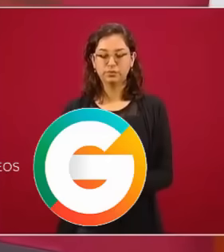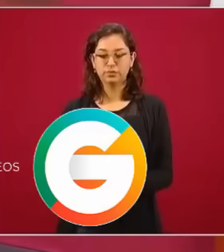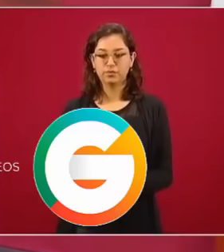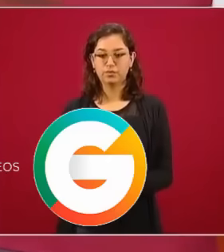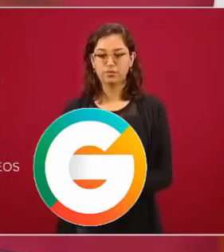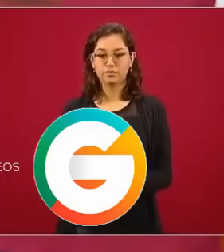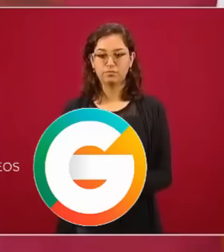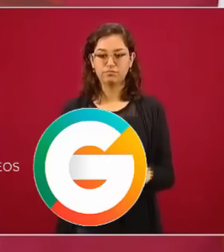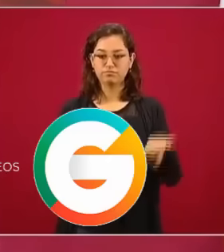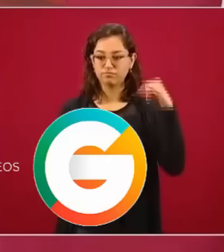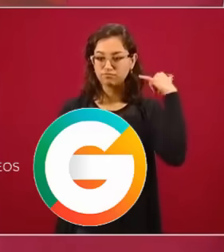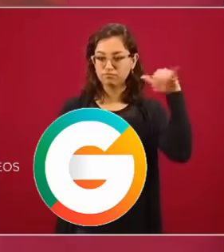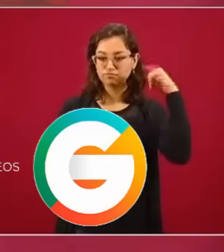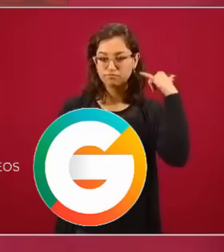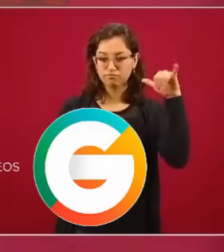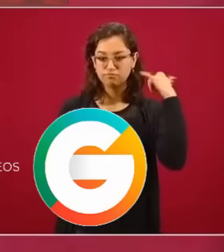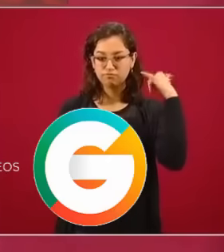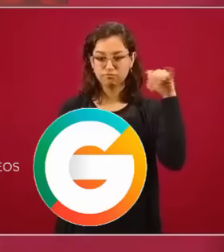y Yucatán.